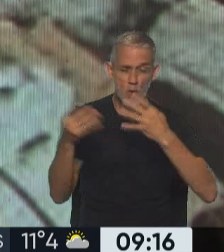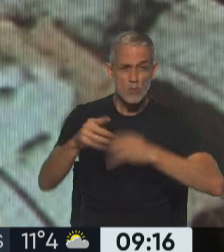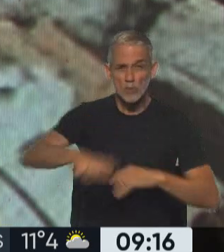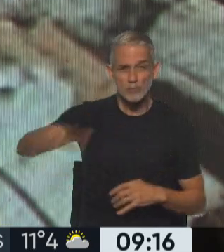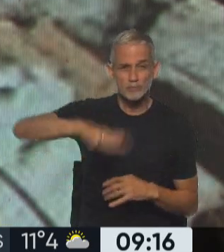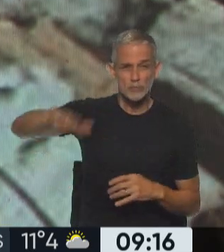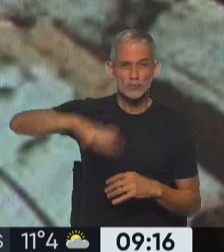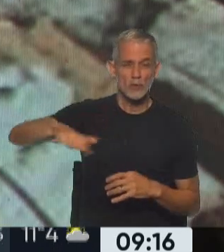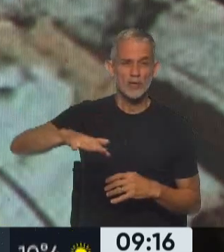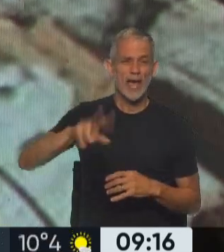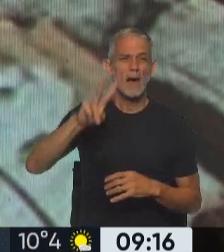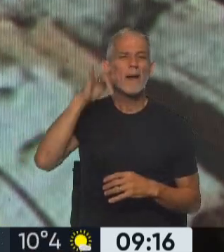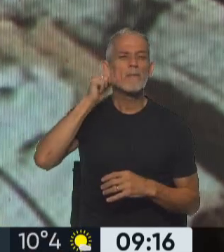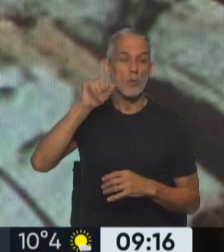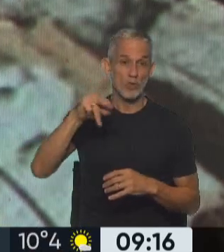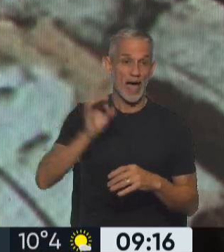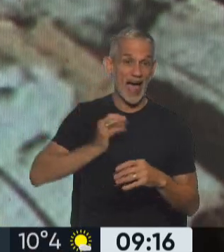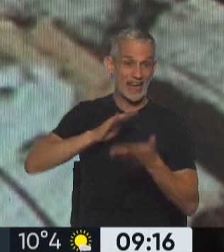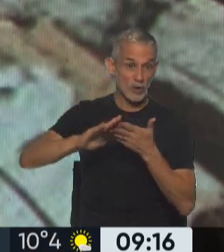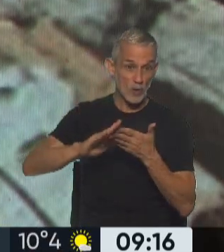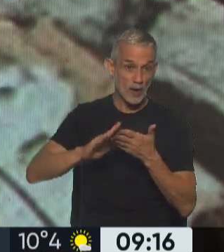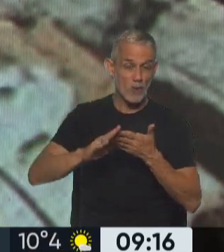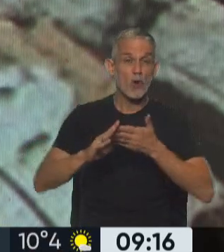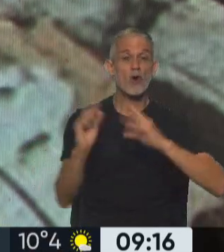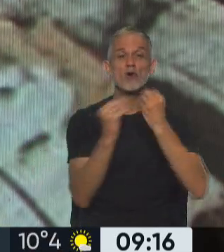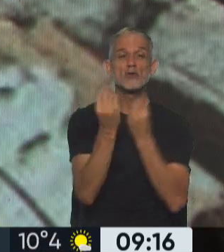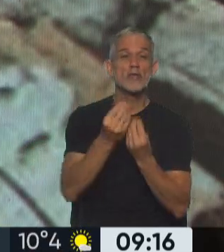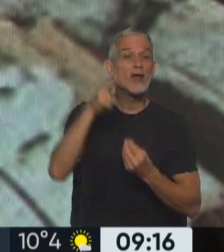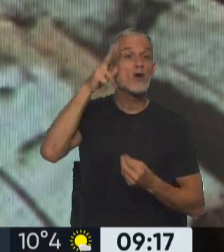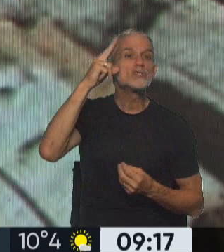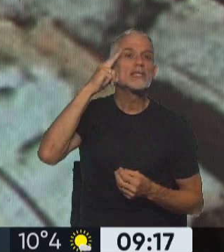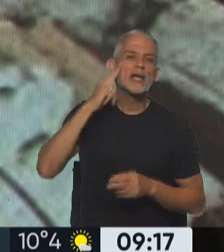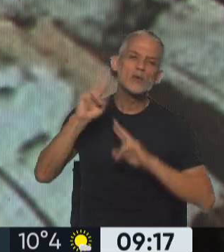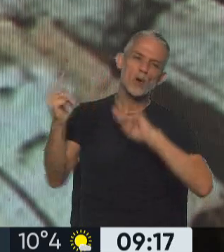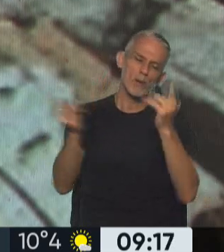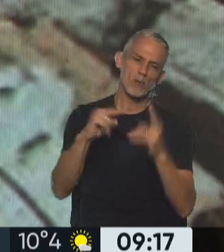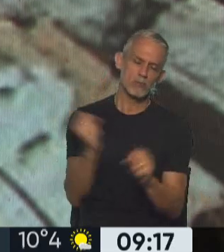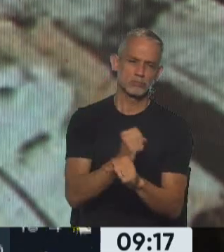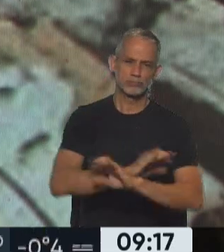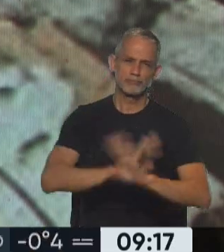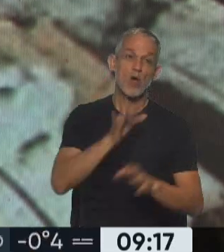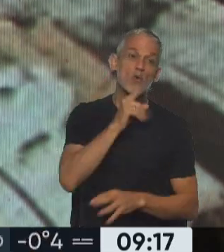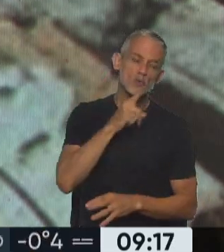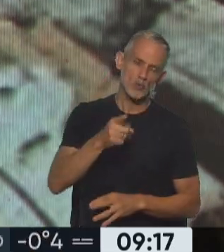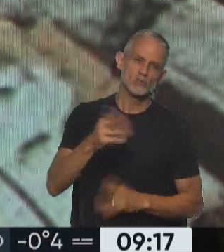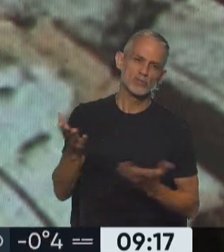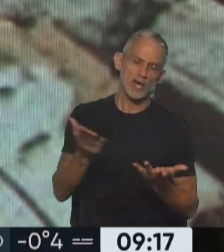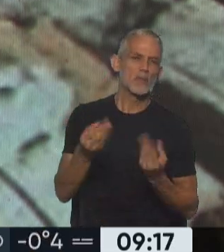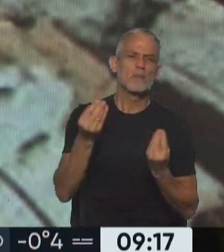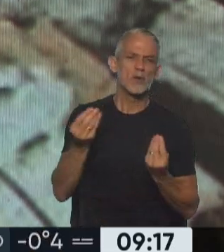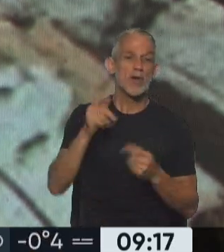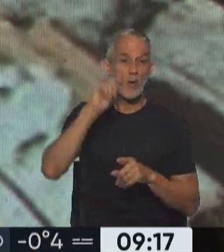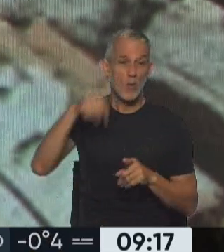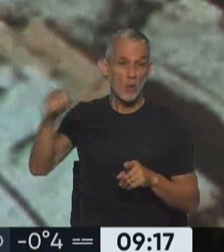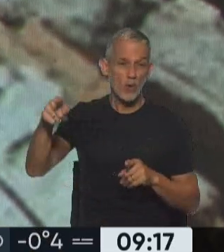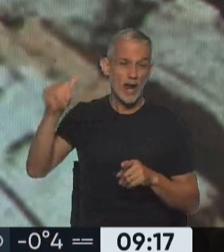zona de Bakhmut. En Año Nuevo se produjeron 89 muertes confirmadas por Rusia luego de que